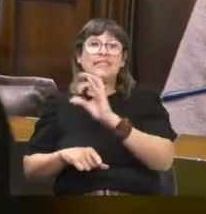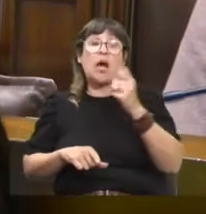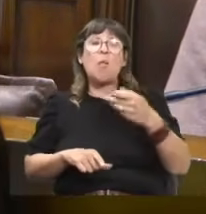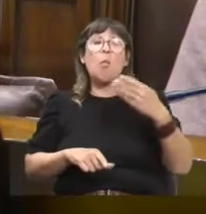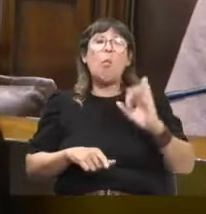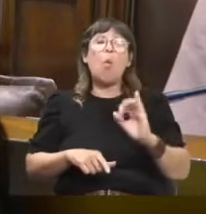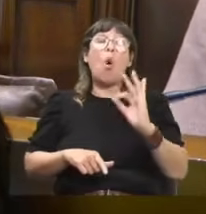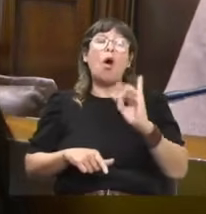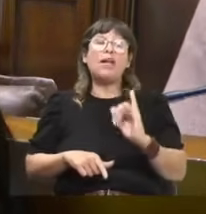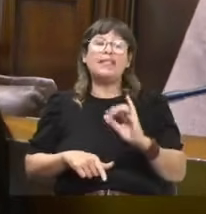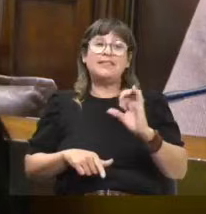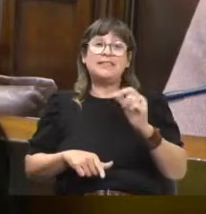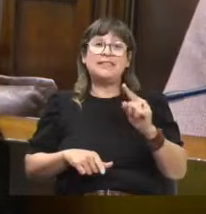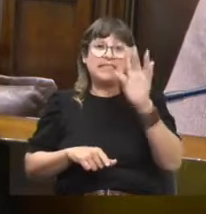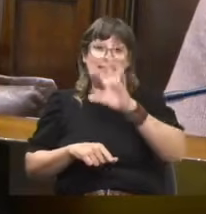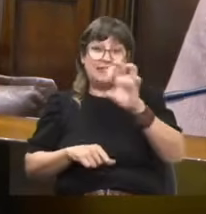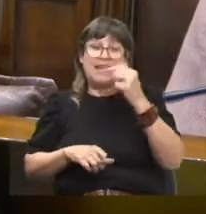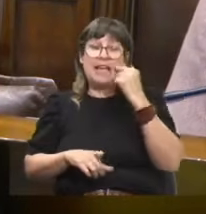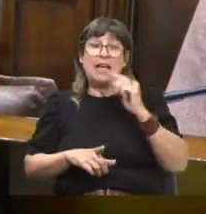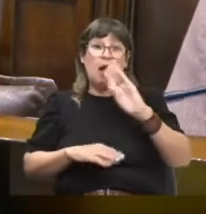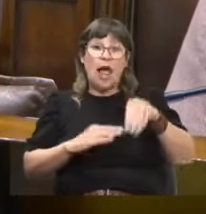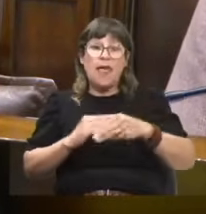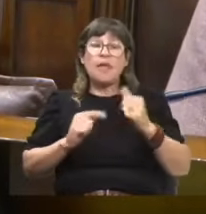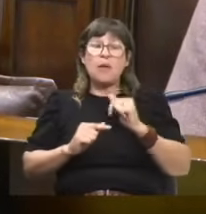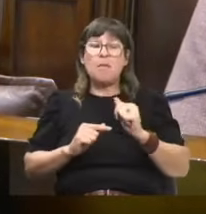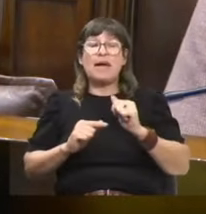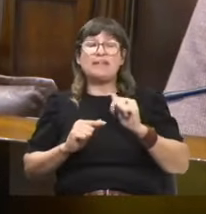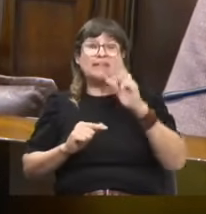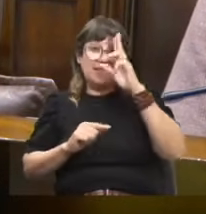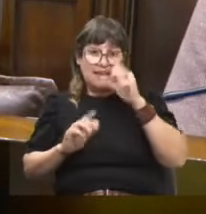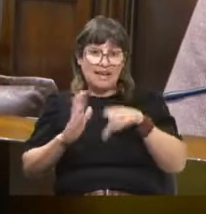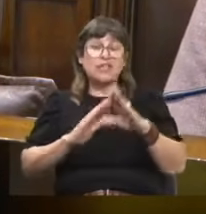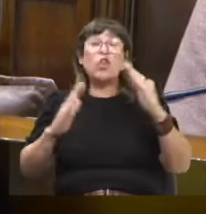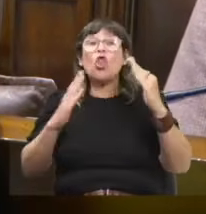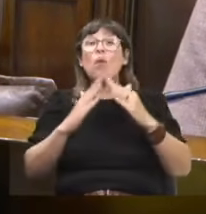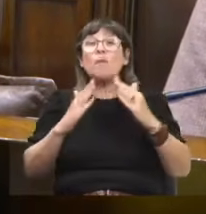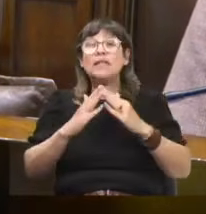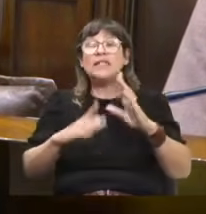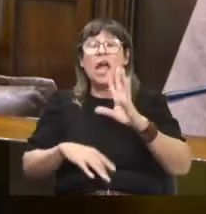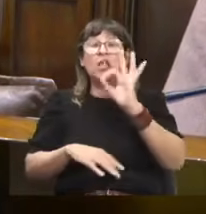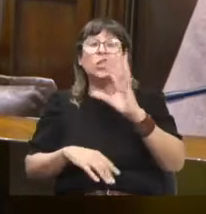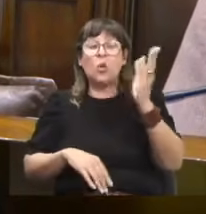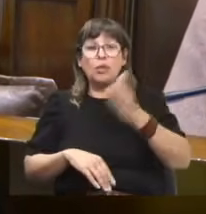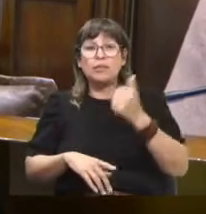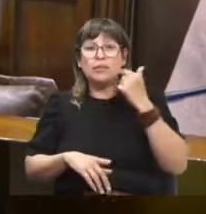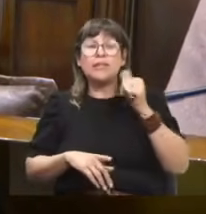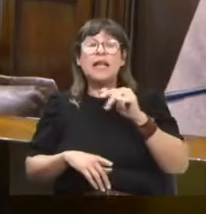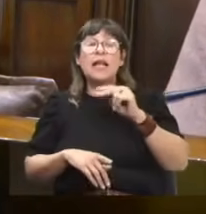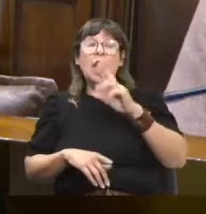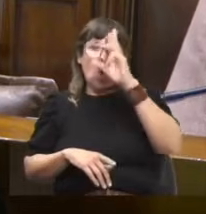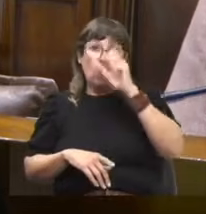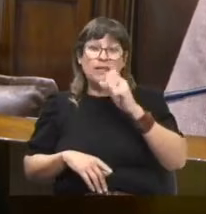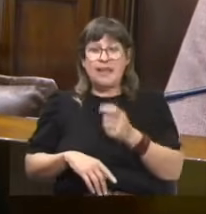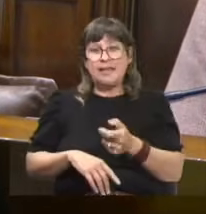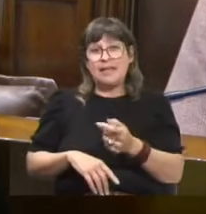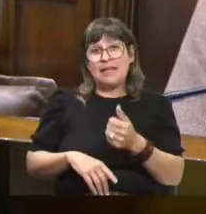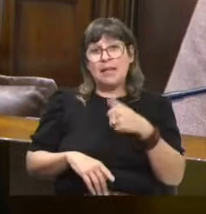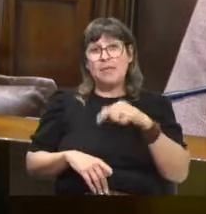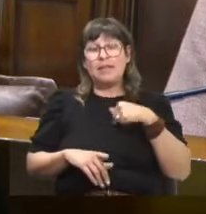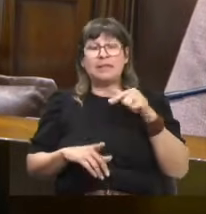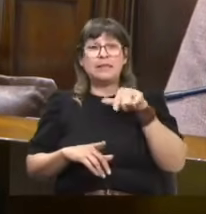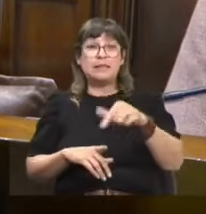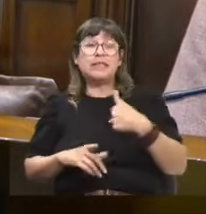se aumentó cupos de internación domiciliaria en un 50% en el Hospital de Rivera y se avanzó en